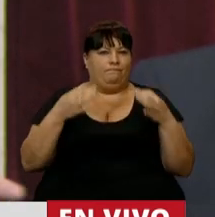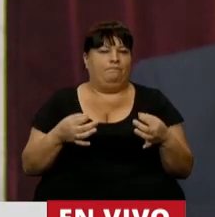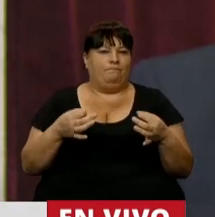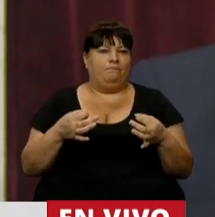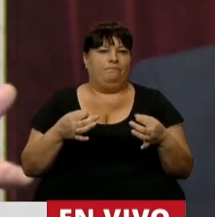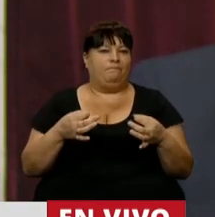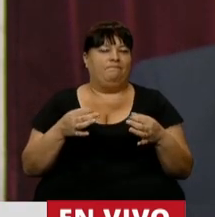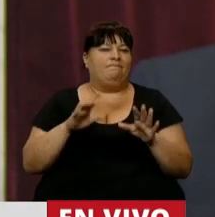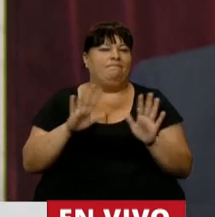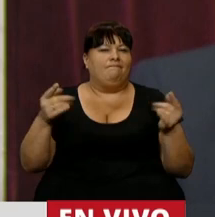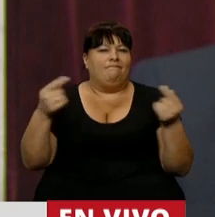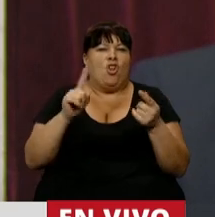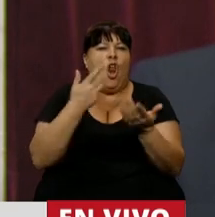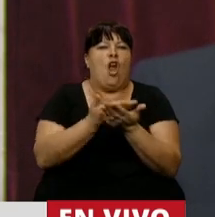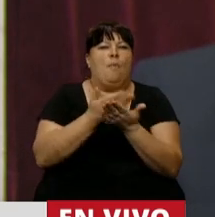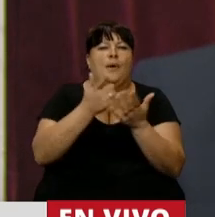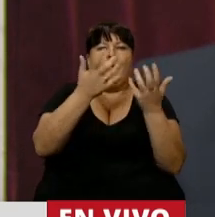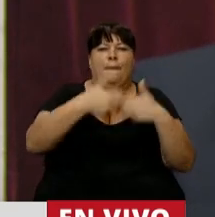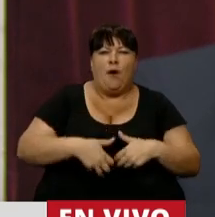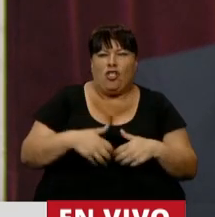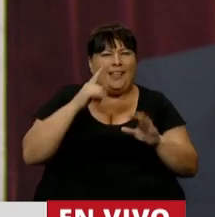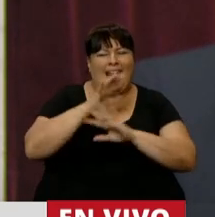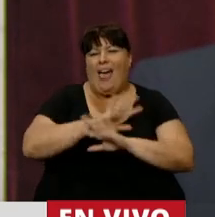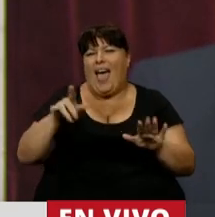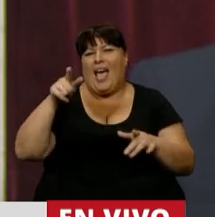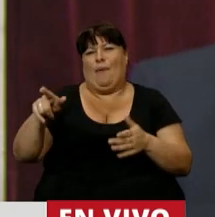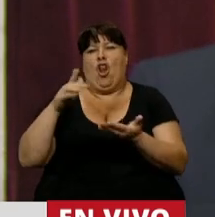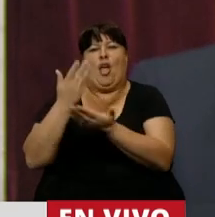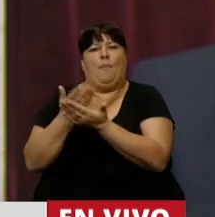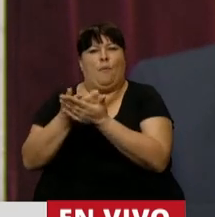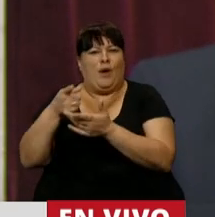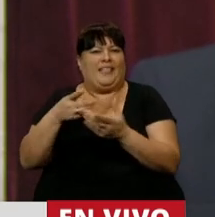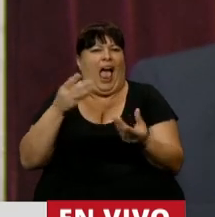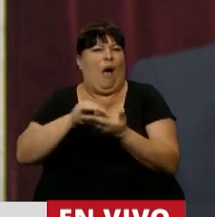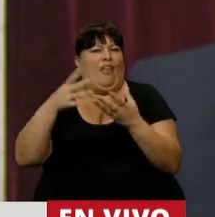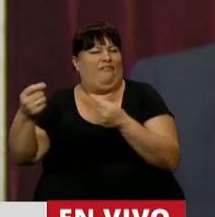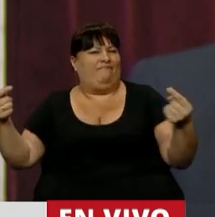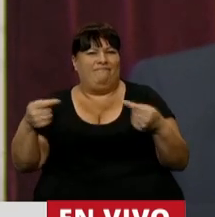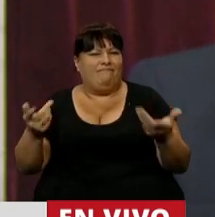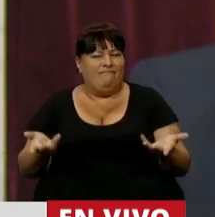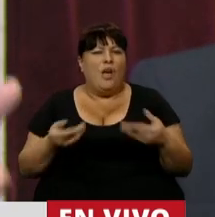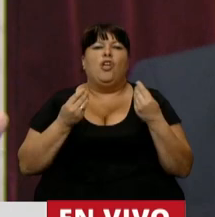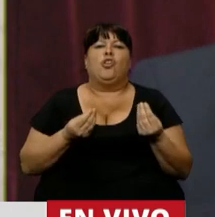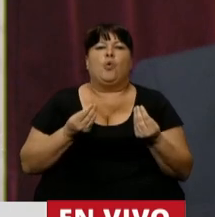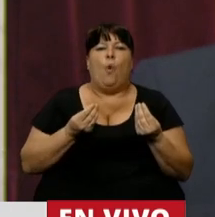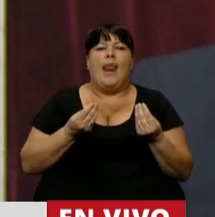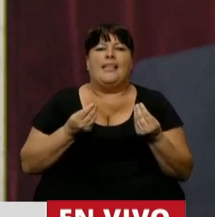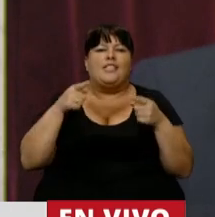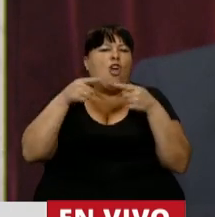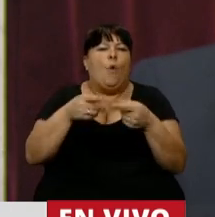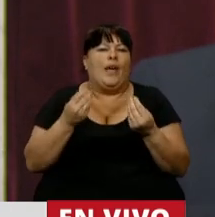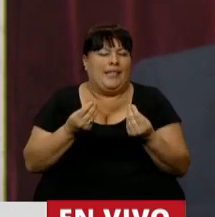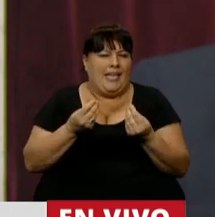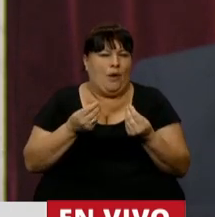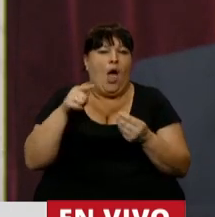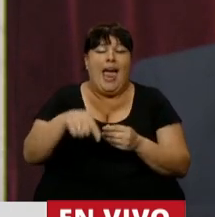absolutamente alejada de lo que plantean estos proyectos y alejada absolutamente de lo que plantea esta defensa. Entonces, ¿cuál es el punto acá?